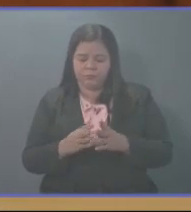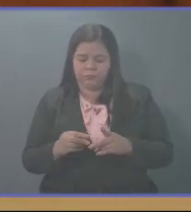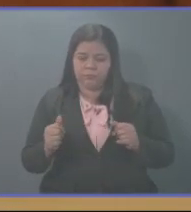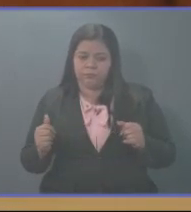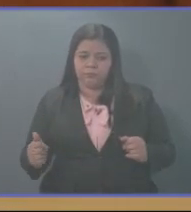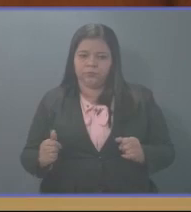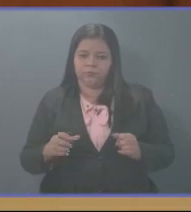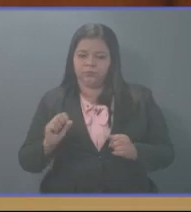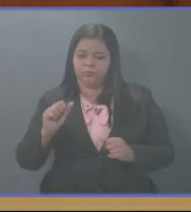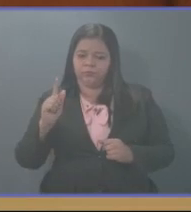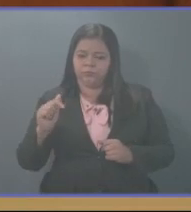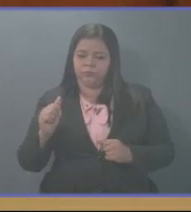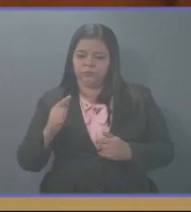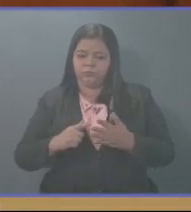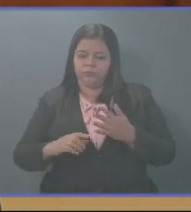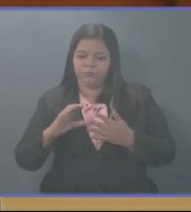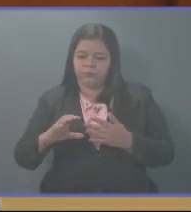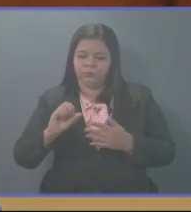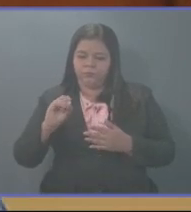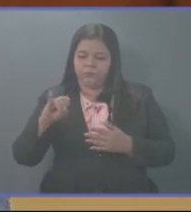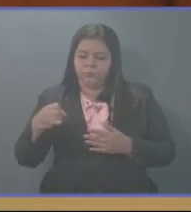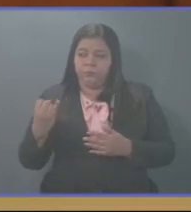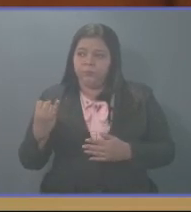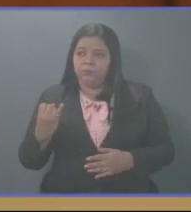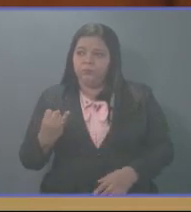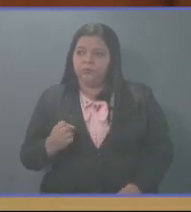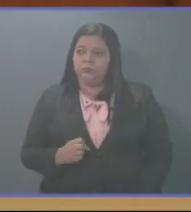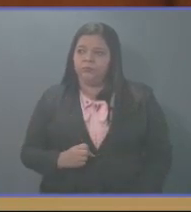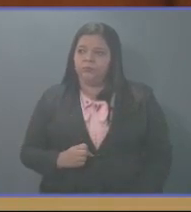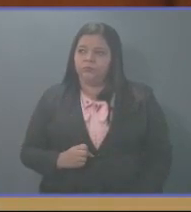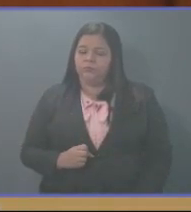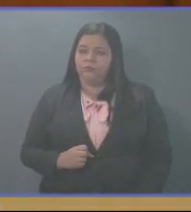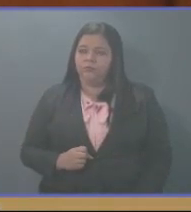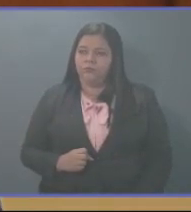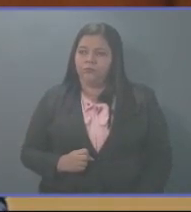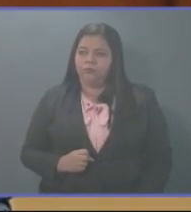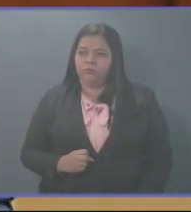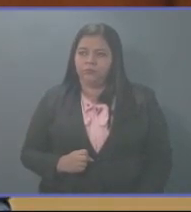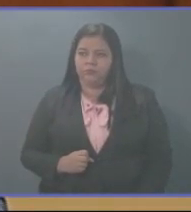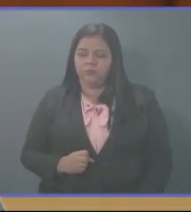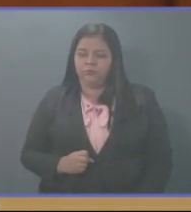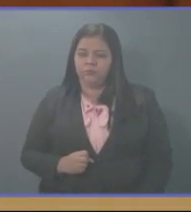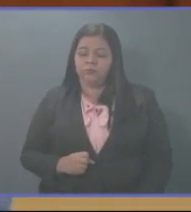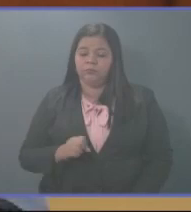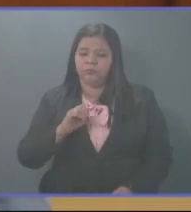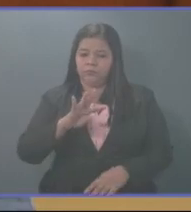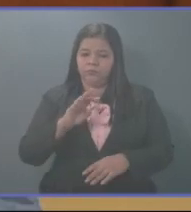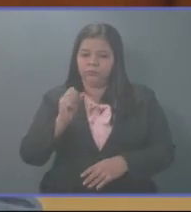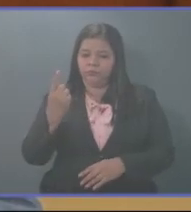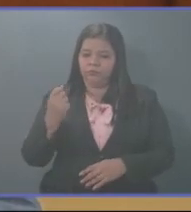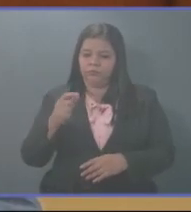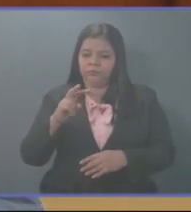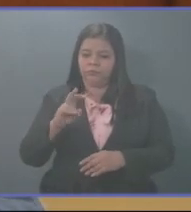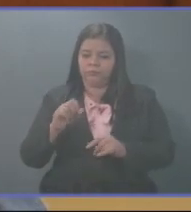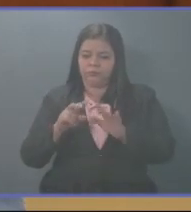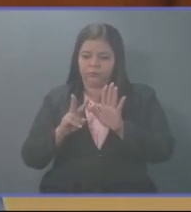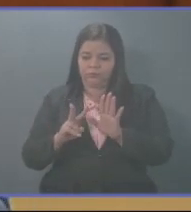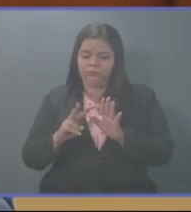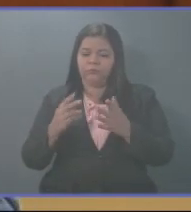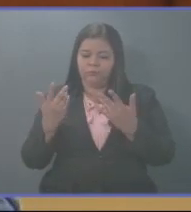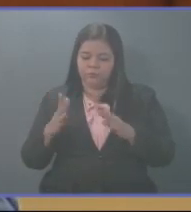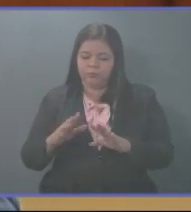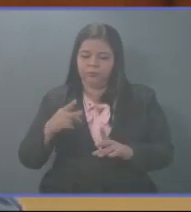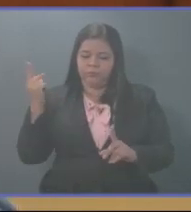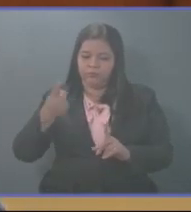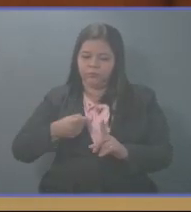de la Sala de lo Constitucional de la Corte Suprema de Justicia emitida en el Amparo 411-2017, que